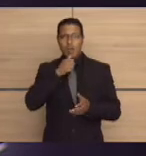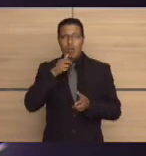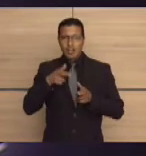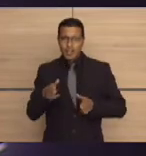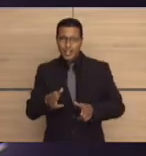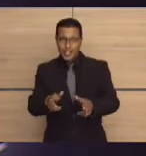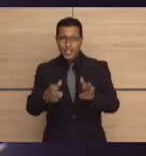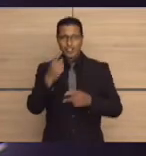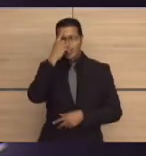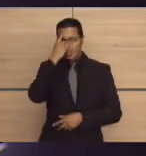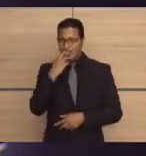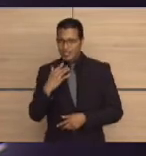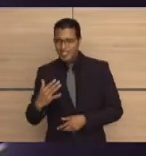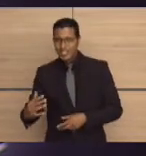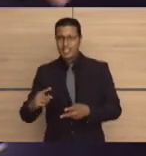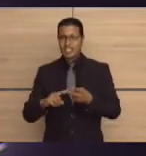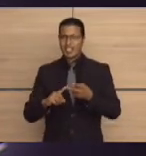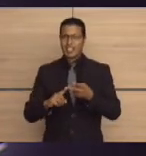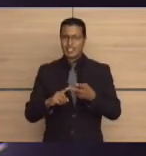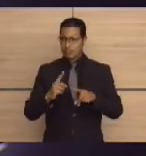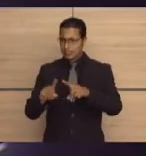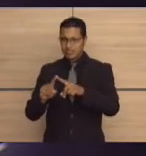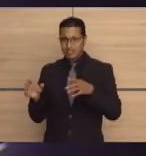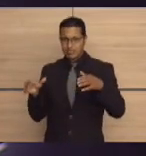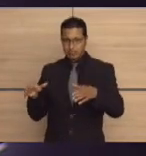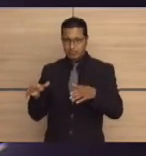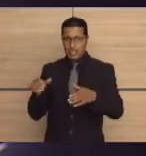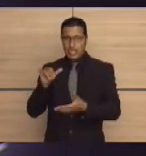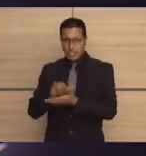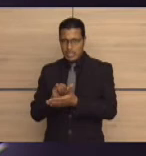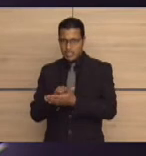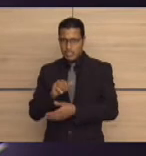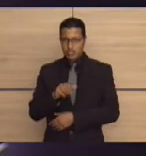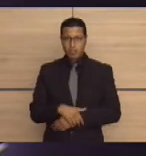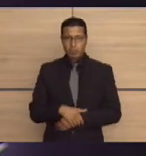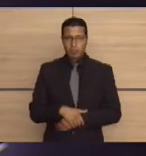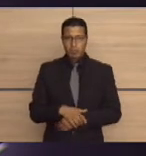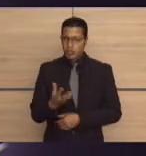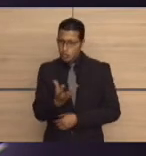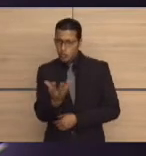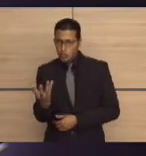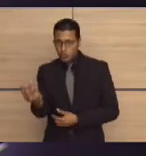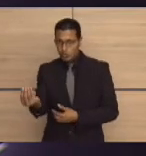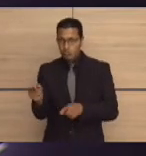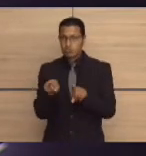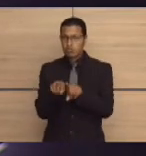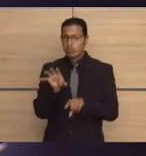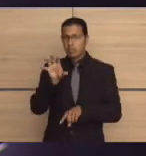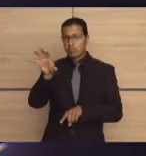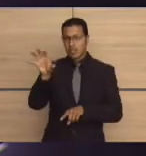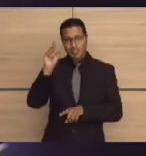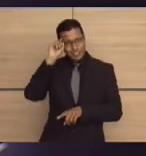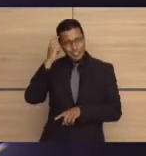y la sabana de los Muiscas, en donde estamos ahora conversando. Eso formaba un país,